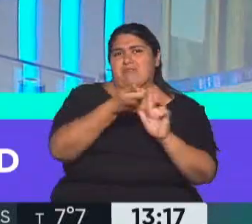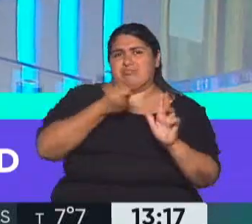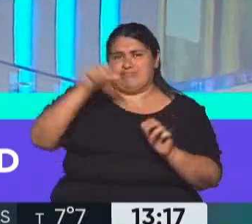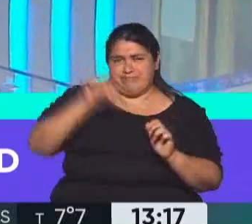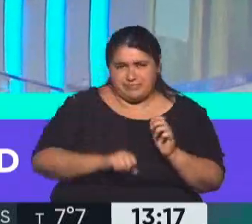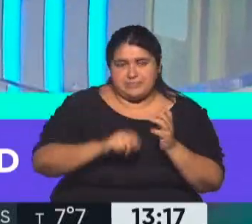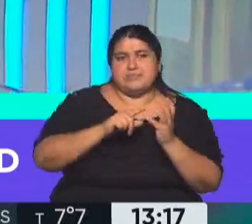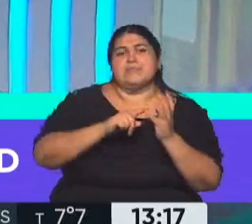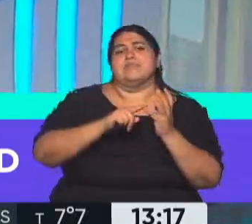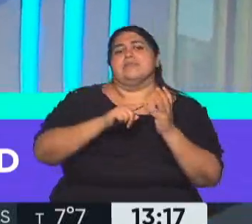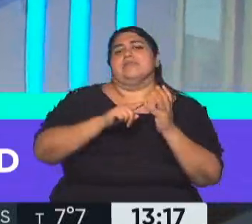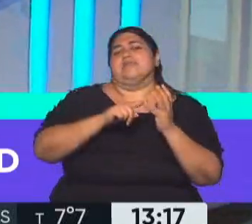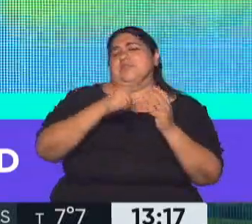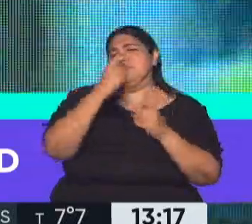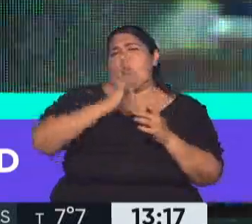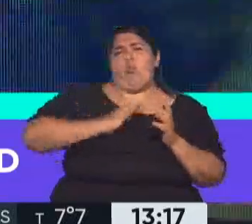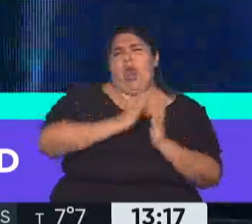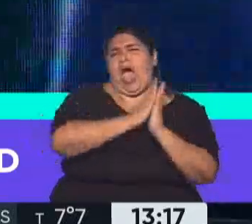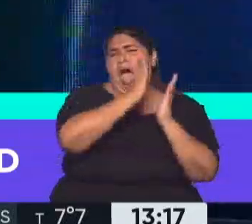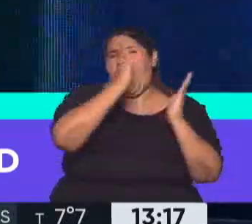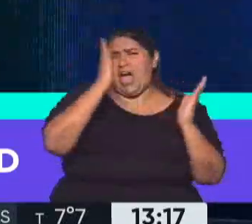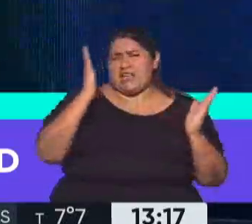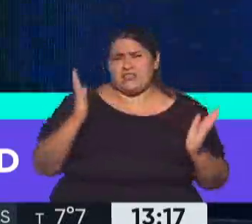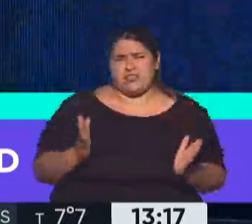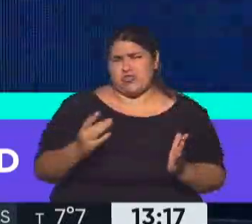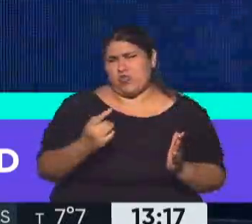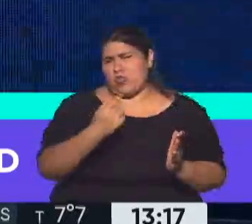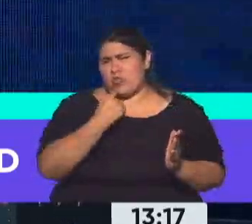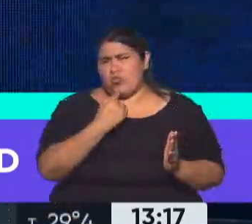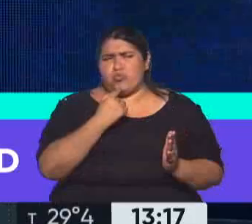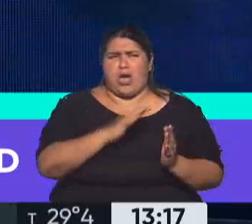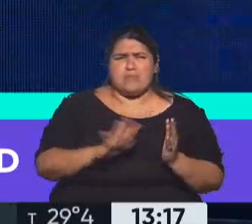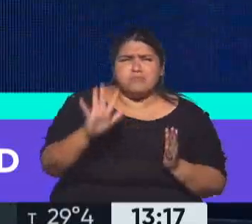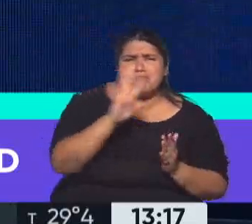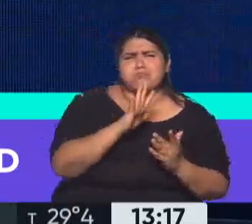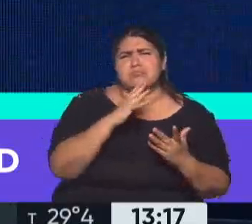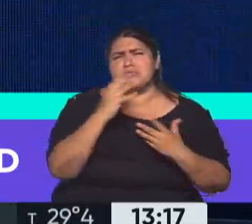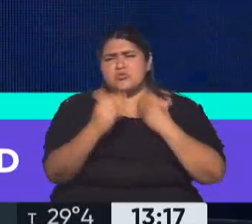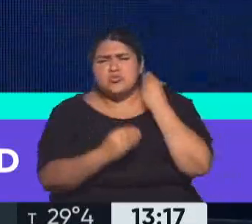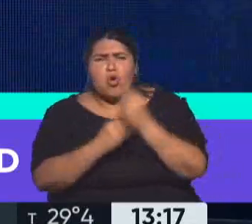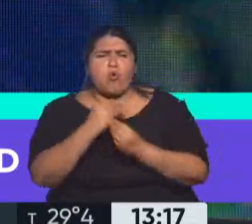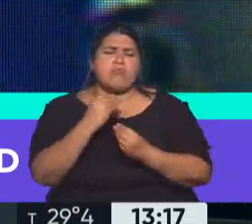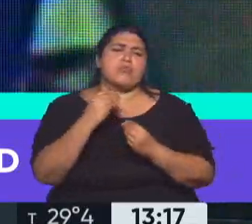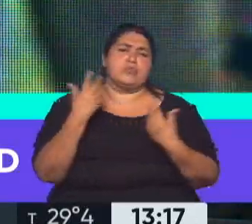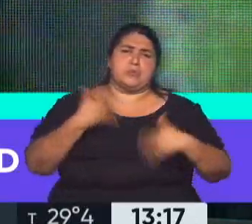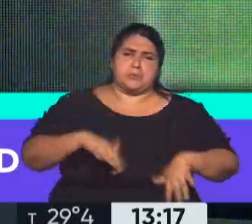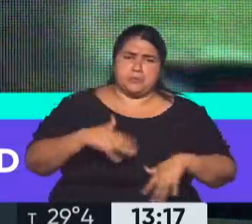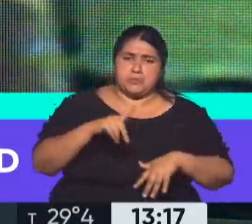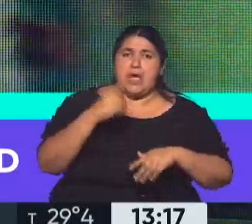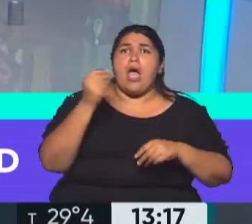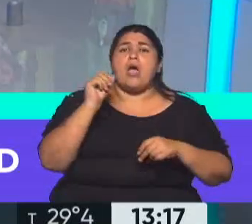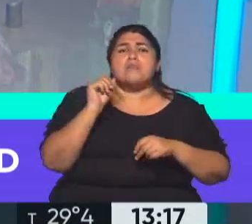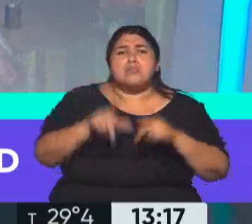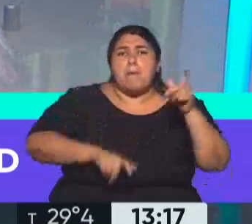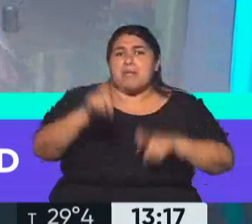Sí. después. Bueno, todo un año de incertidumbre en cuanto precisamente a lo que representaban los ahorros de muchos